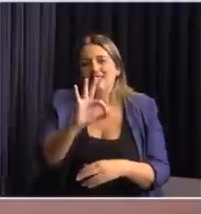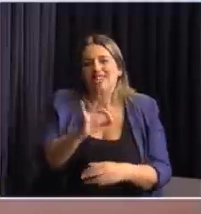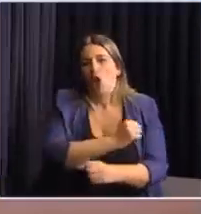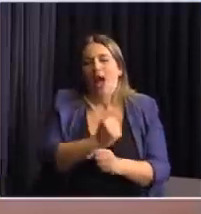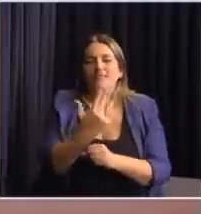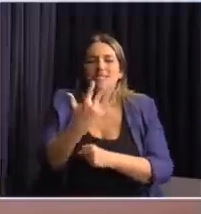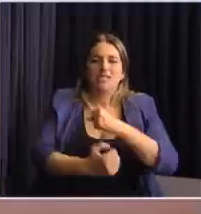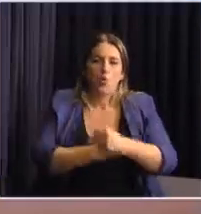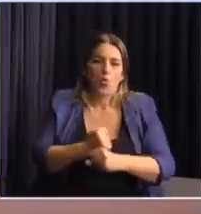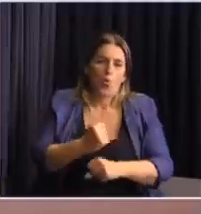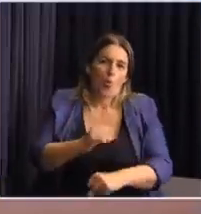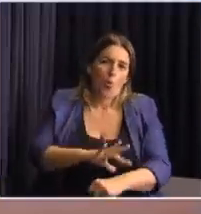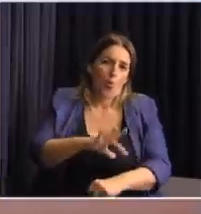años.